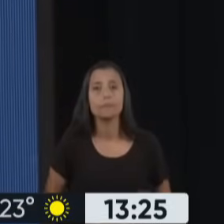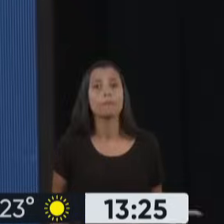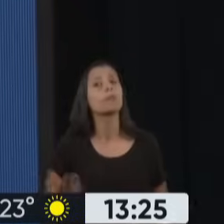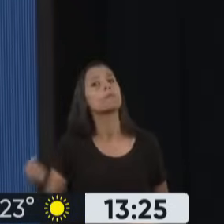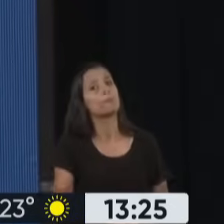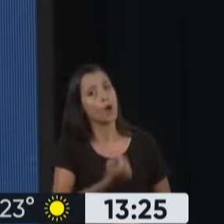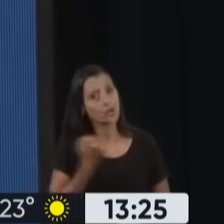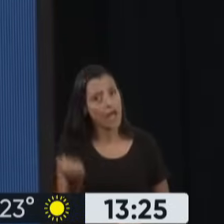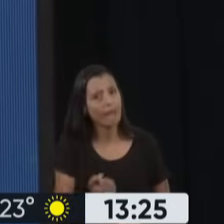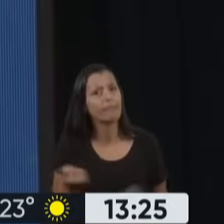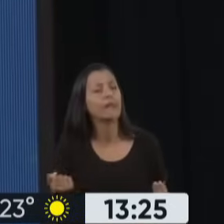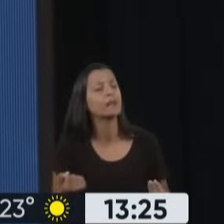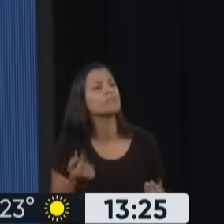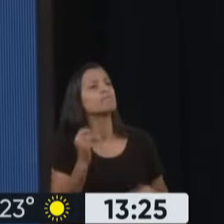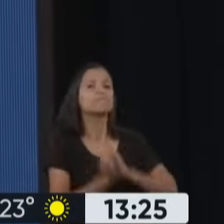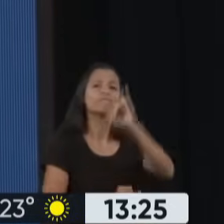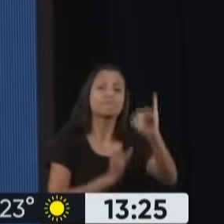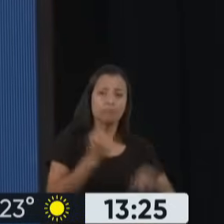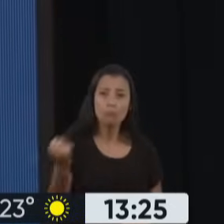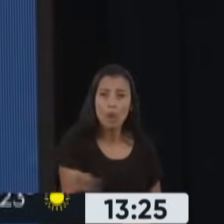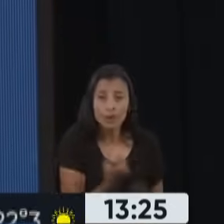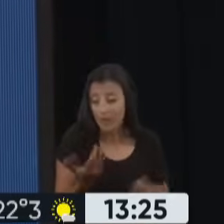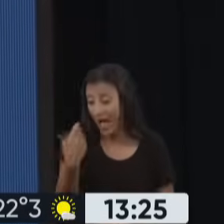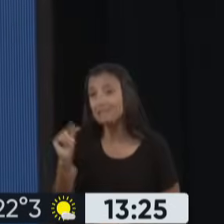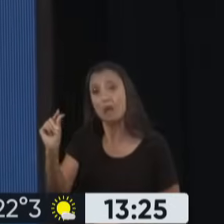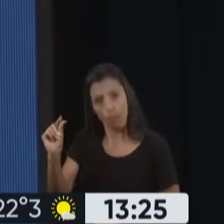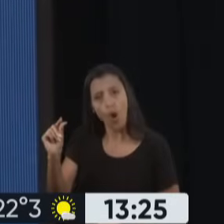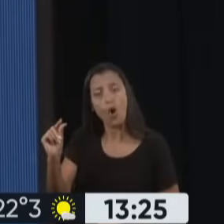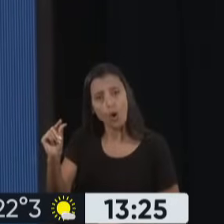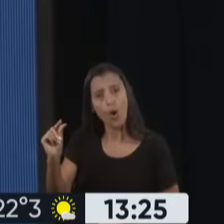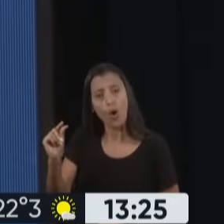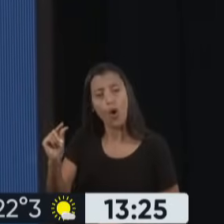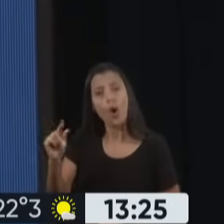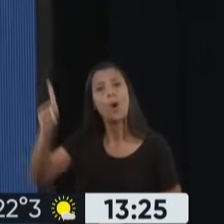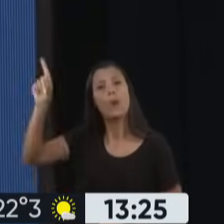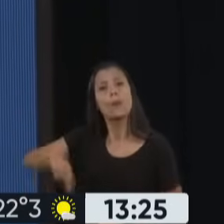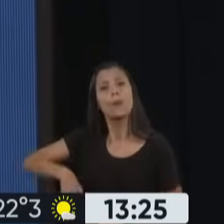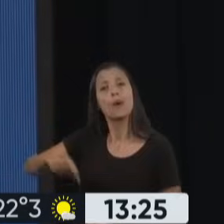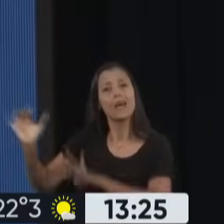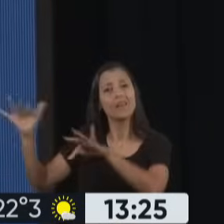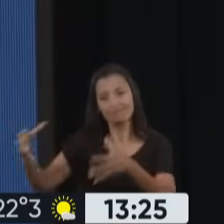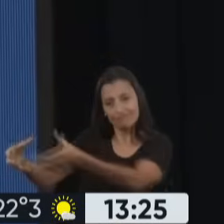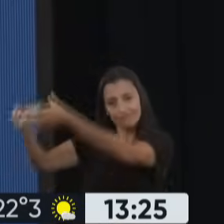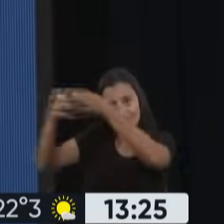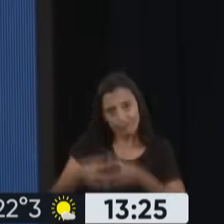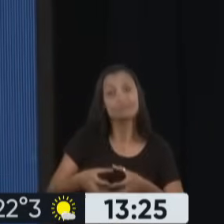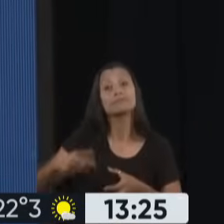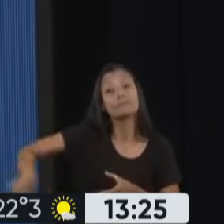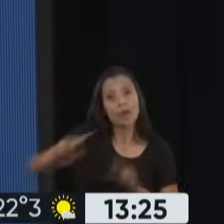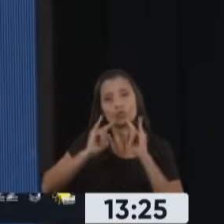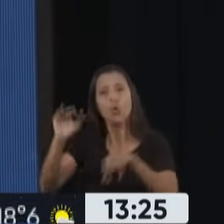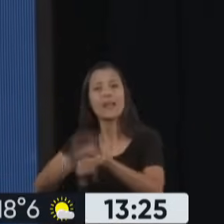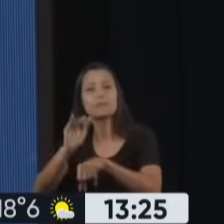Es importante porque hace poco nos vino a ver la gente de Heritage Foundation, que calcula el índice de libertad económica,